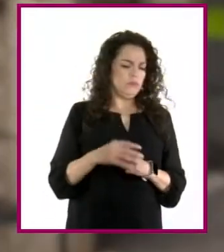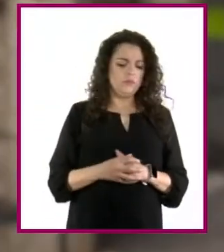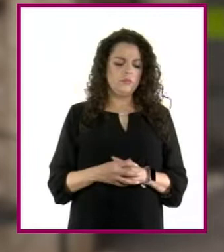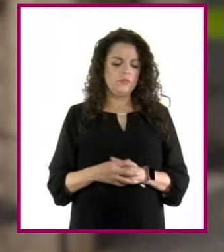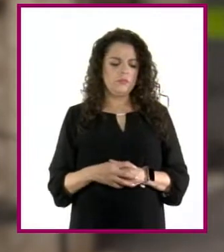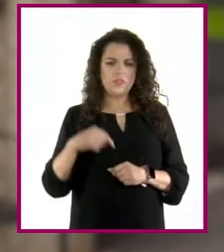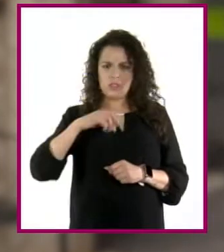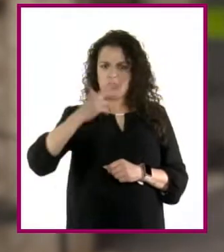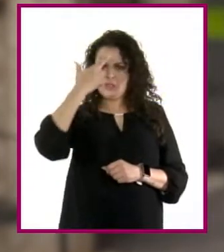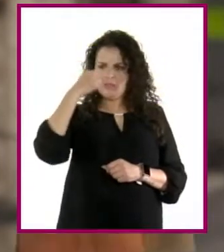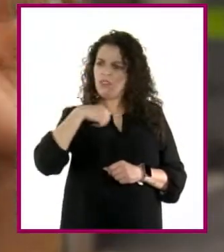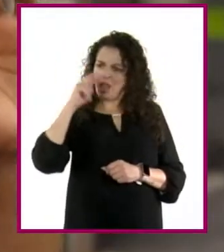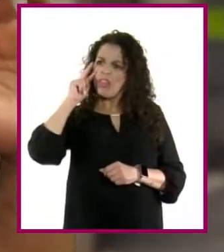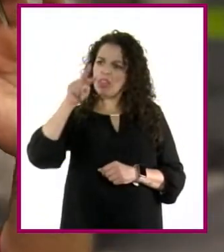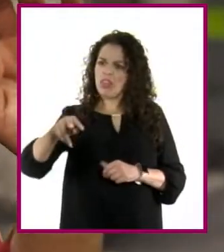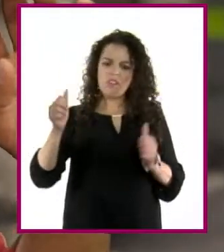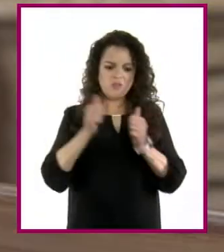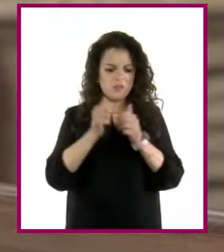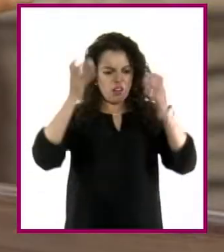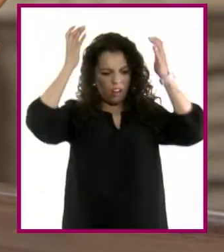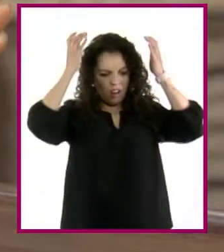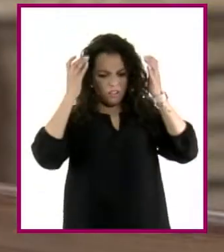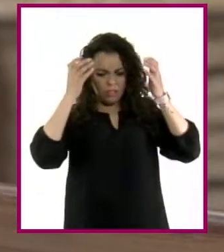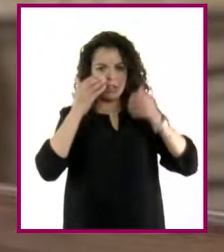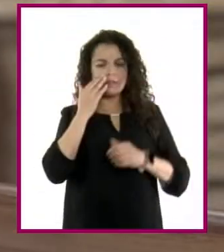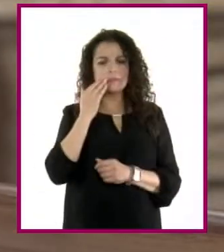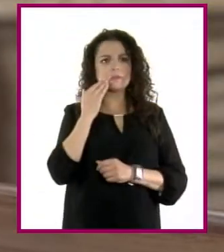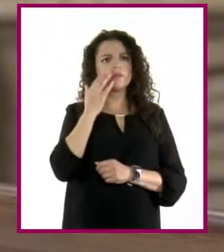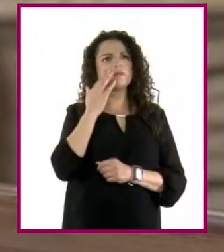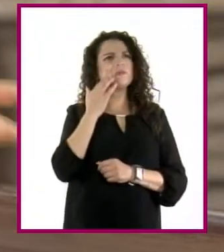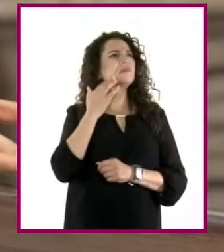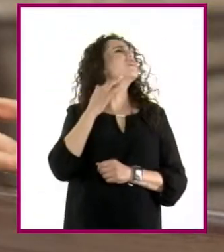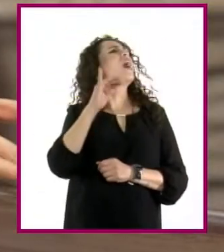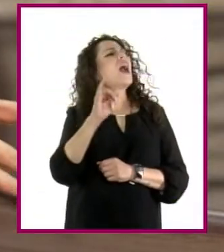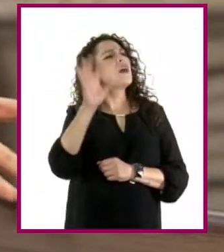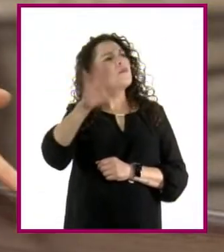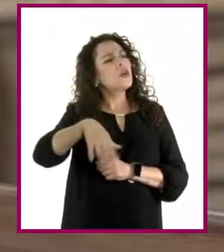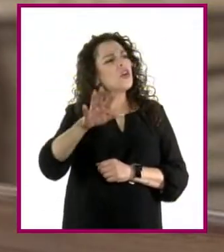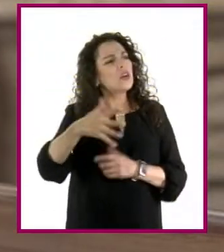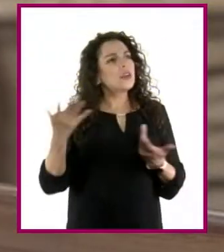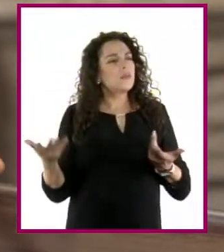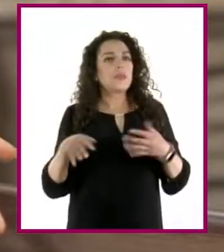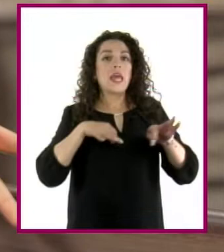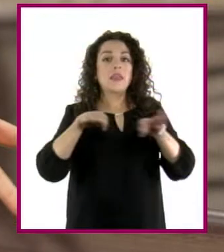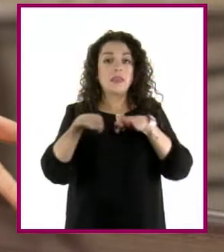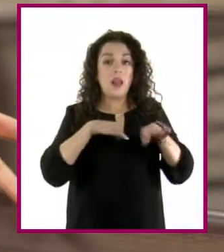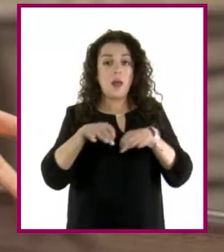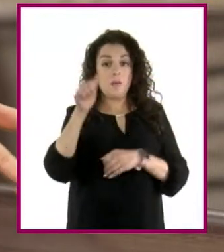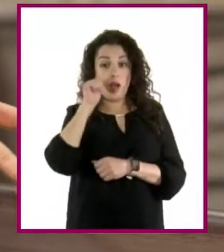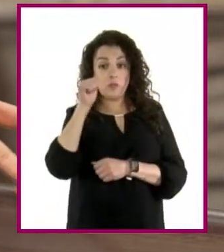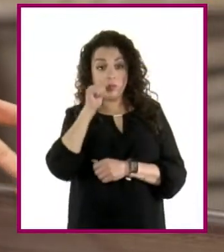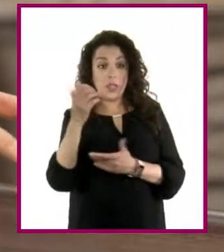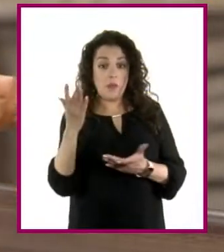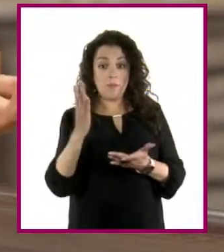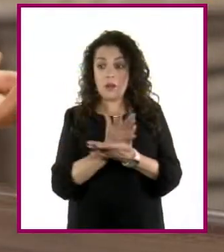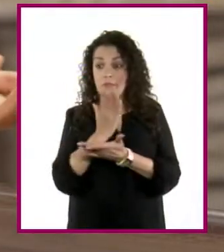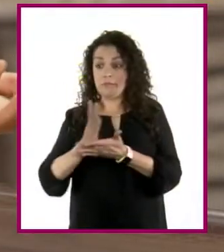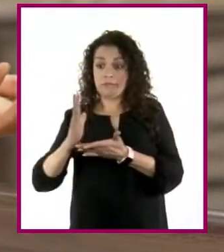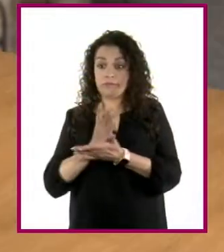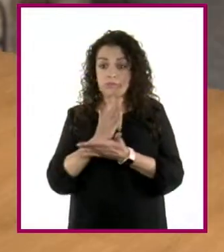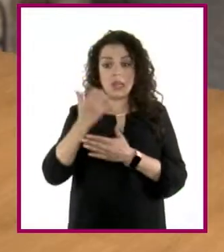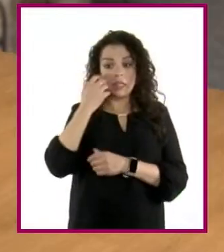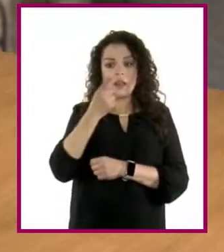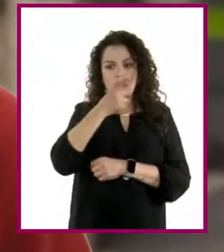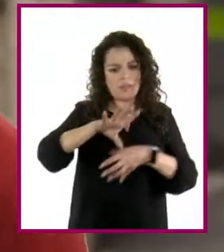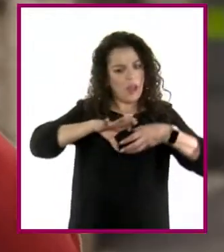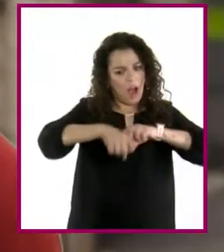Recuerdo haberte visto por ahí con casco y todo. Oiga, pero no siempre la división del trabajo conlleva la explotación de los trabajadores, ¿o